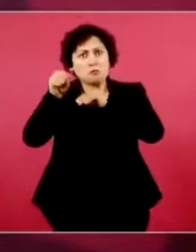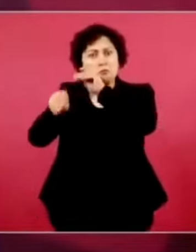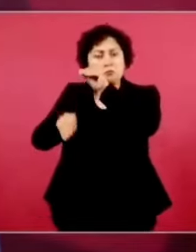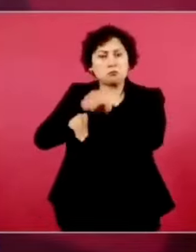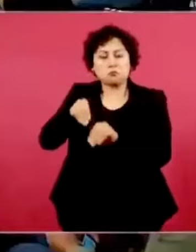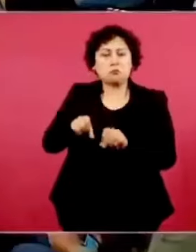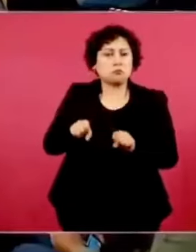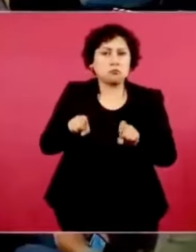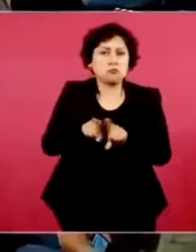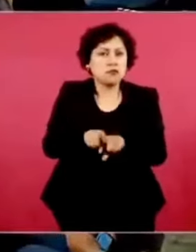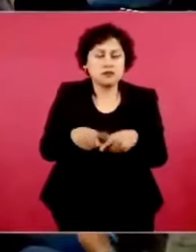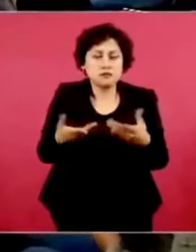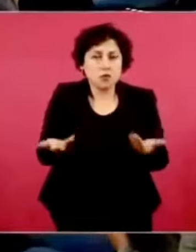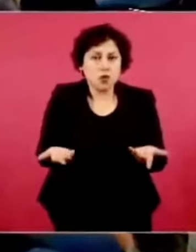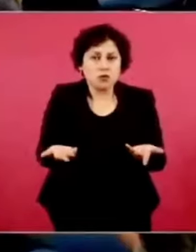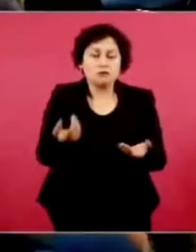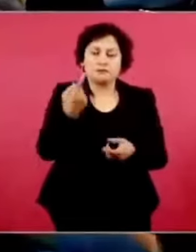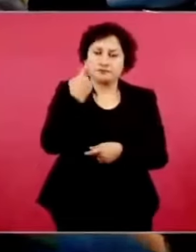el